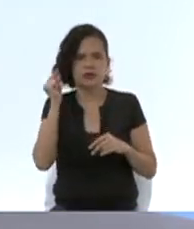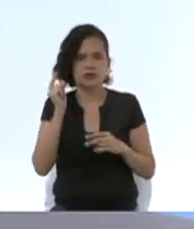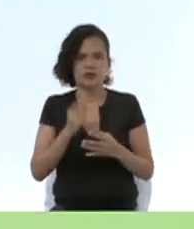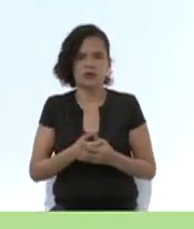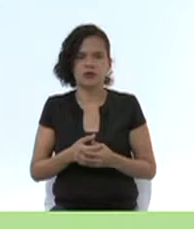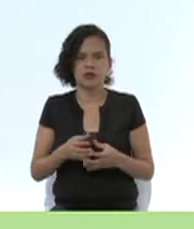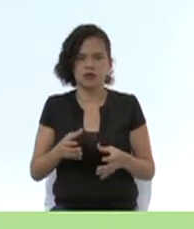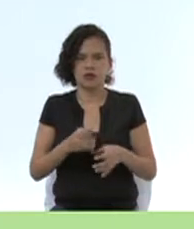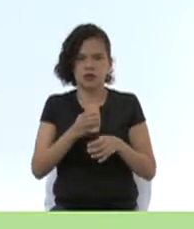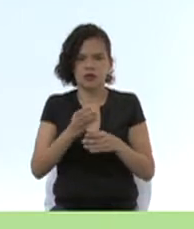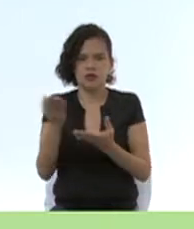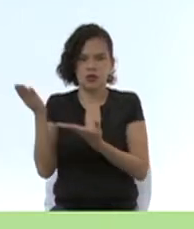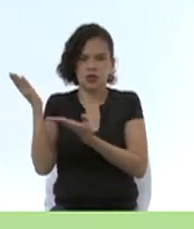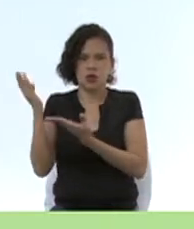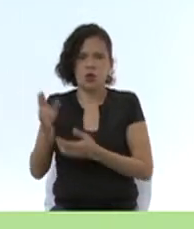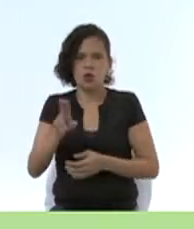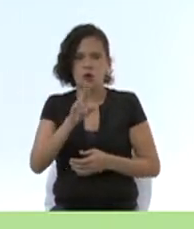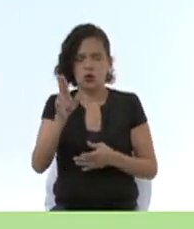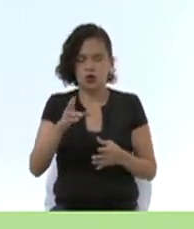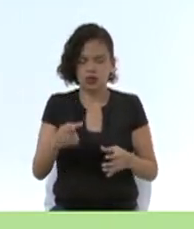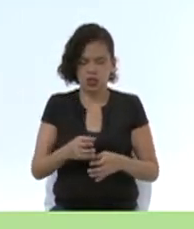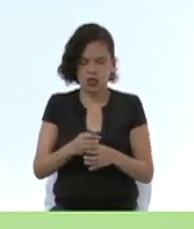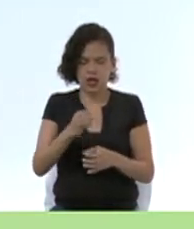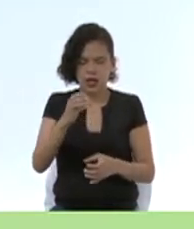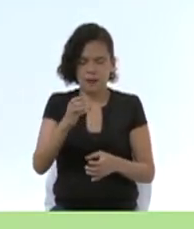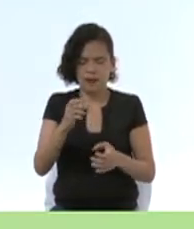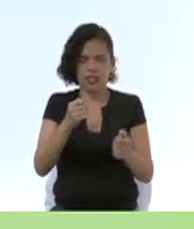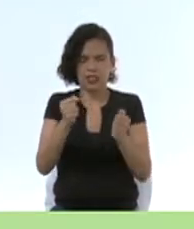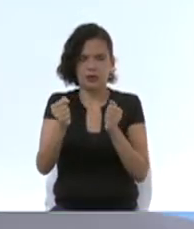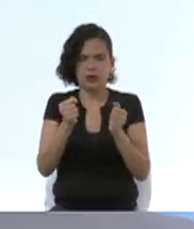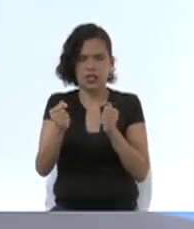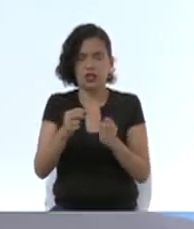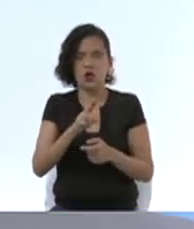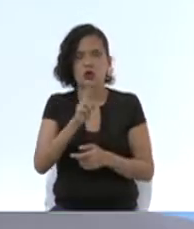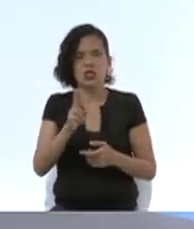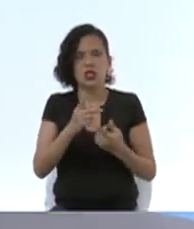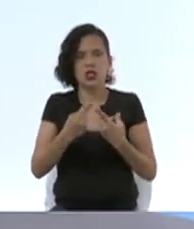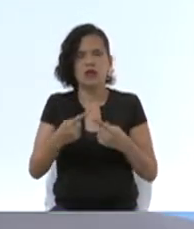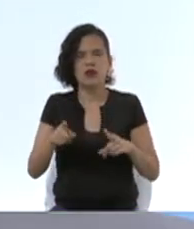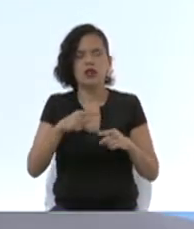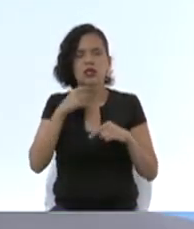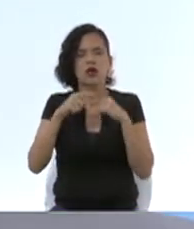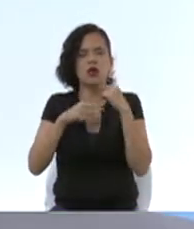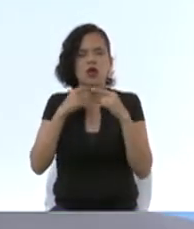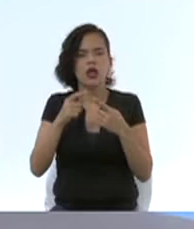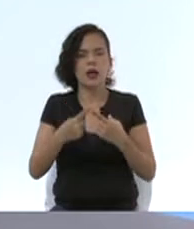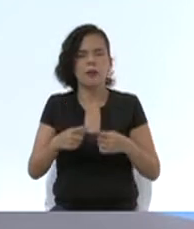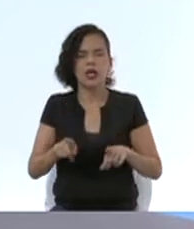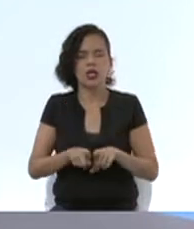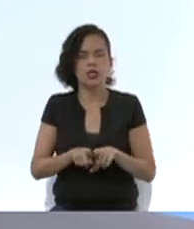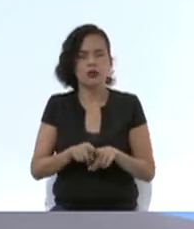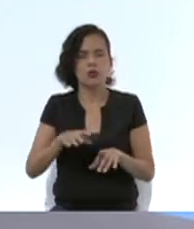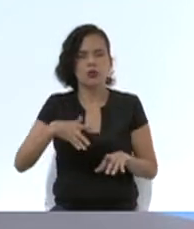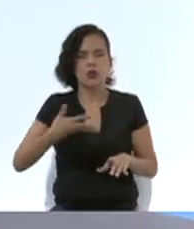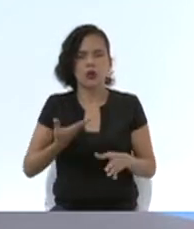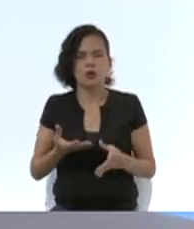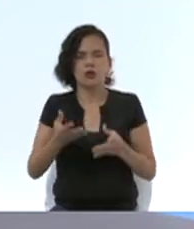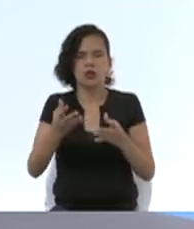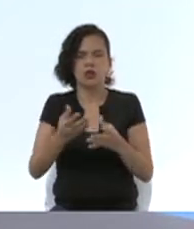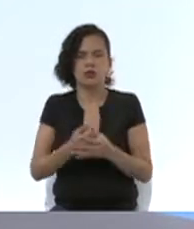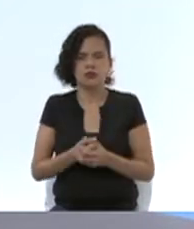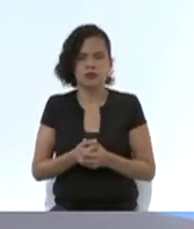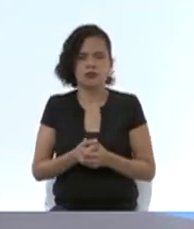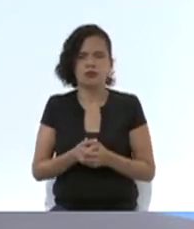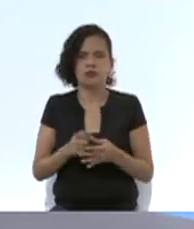de cotillones utilizando envases de plástico, utilizando diversos colores, pero también podemos obsequiarles